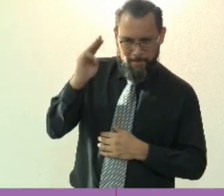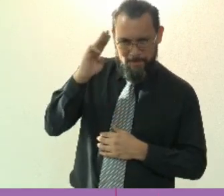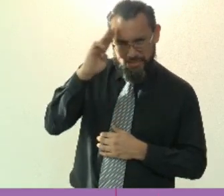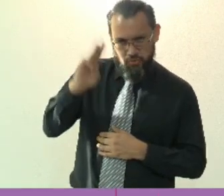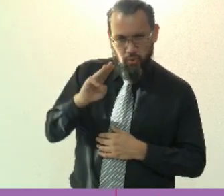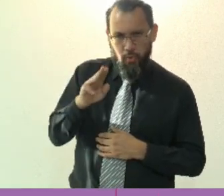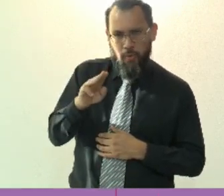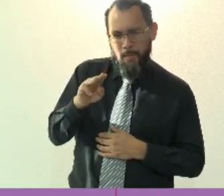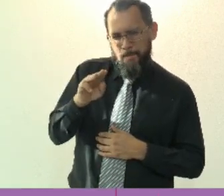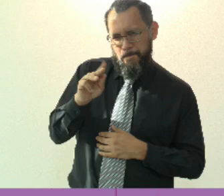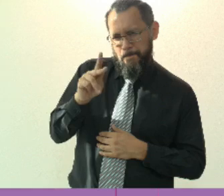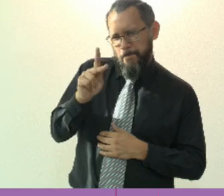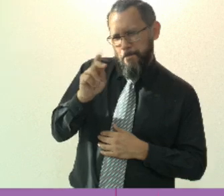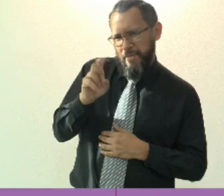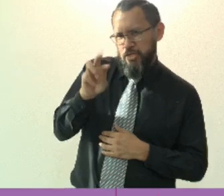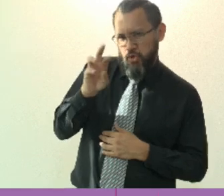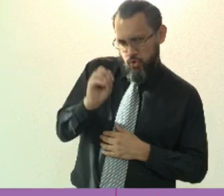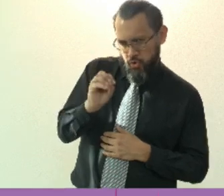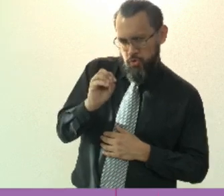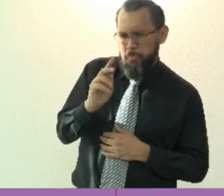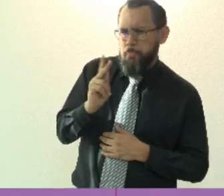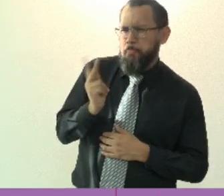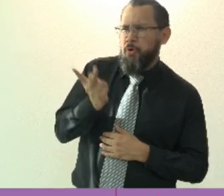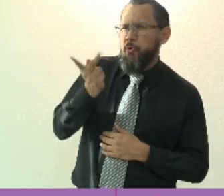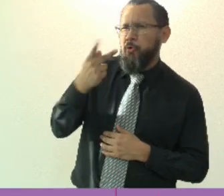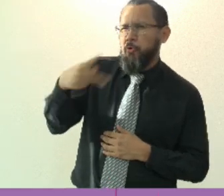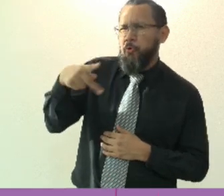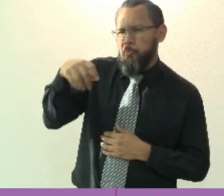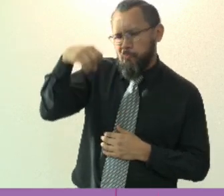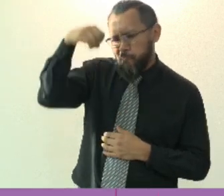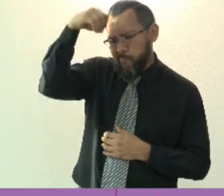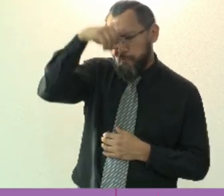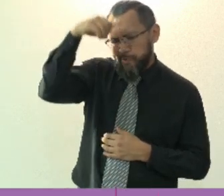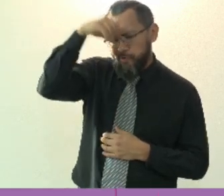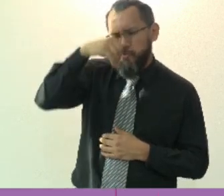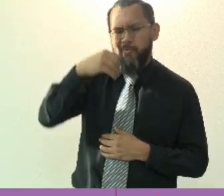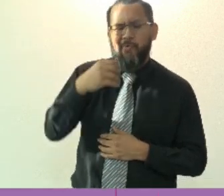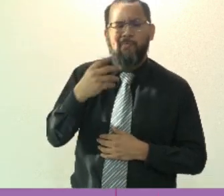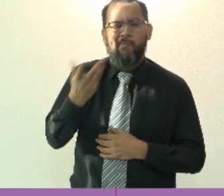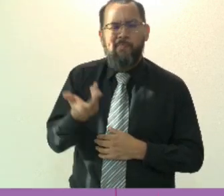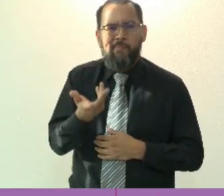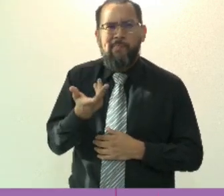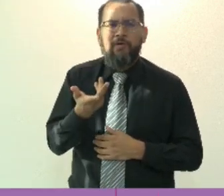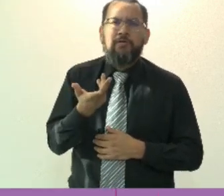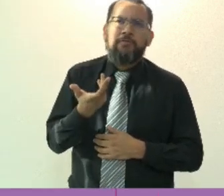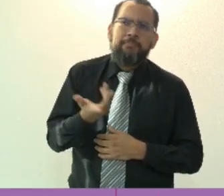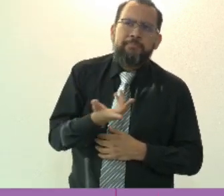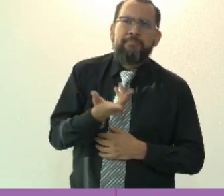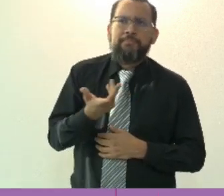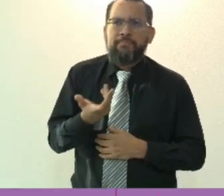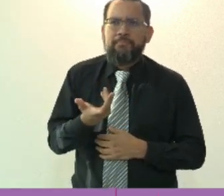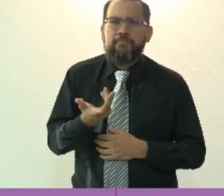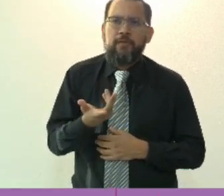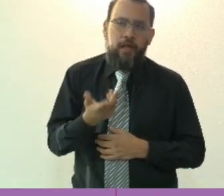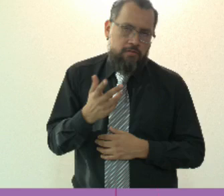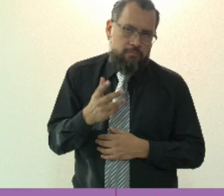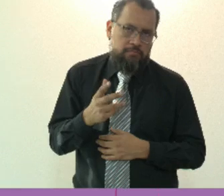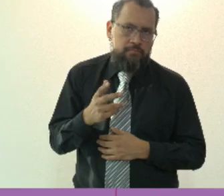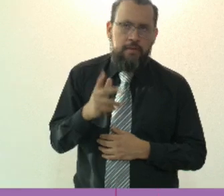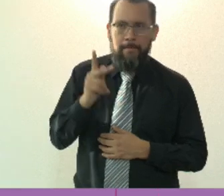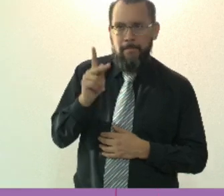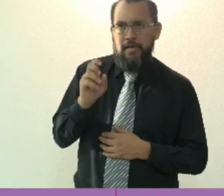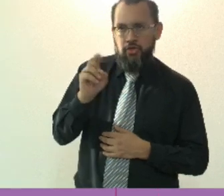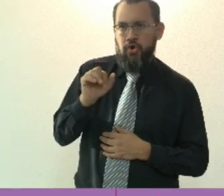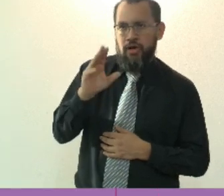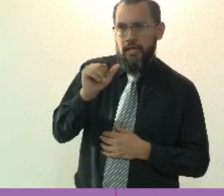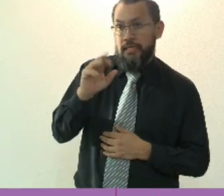su opinión respecto de Por supuesto, el maestro Pedro